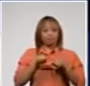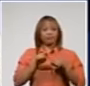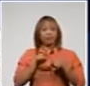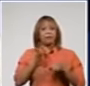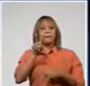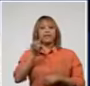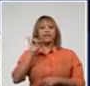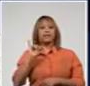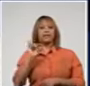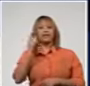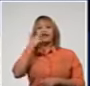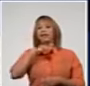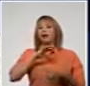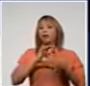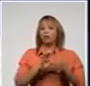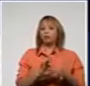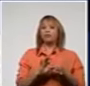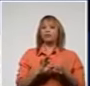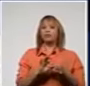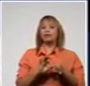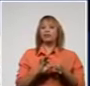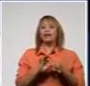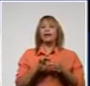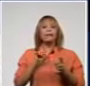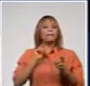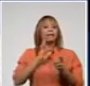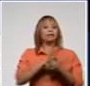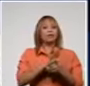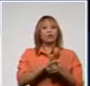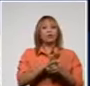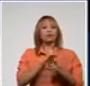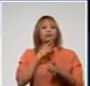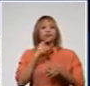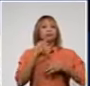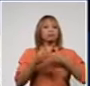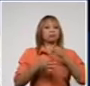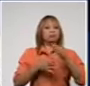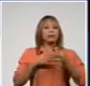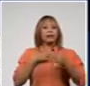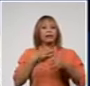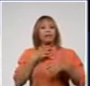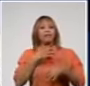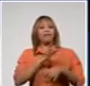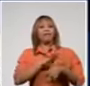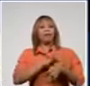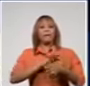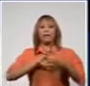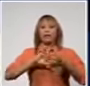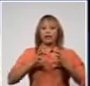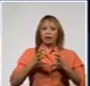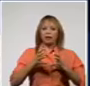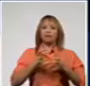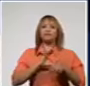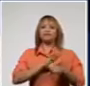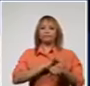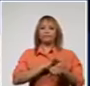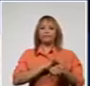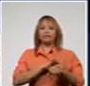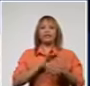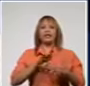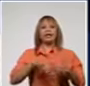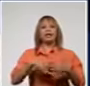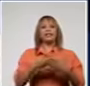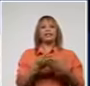agosto, que comenzó a presentar algunas complicaciones. Desde el día 30,